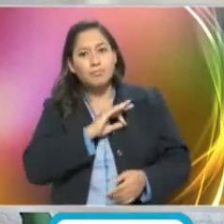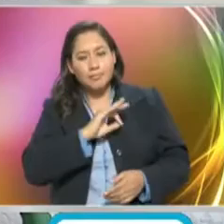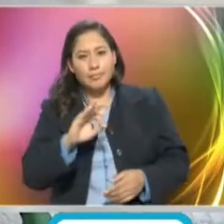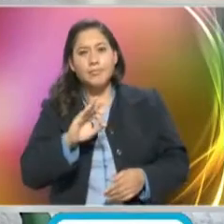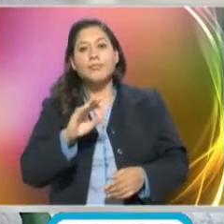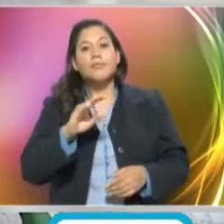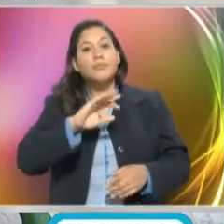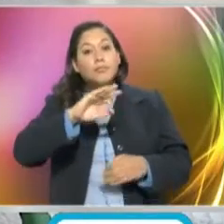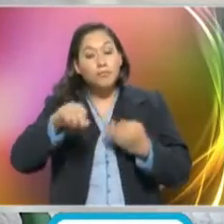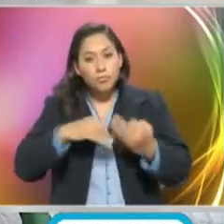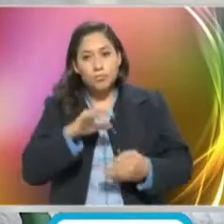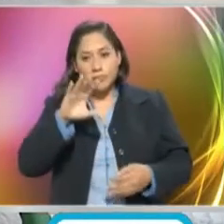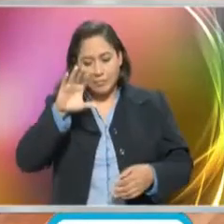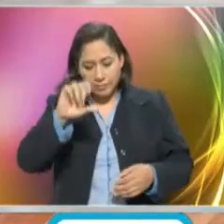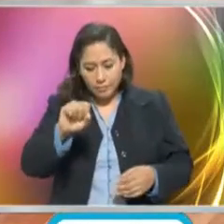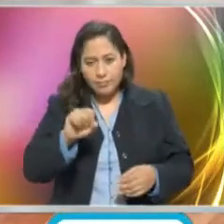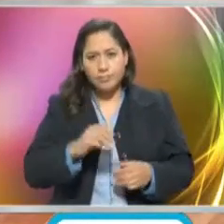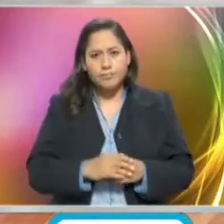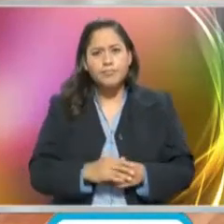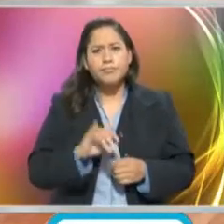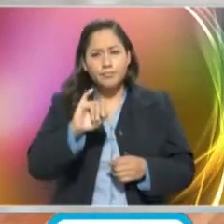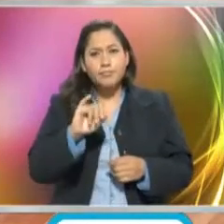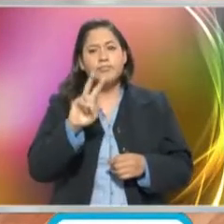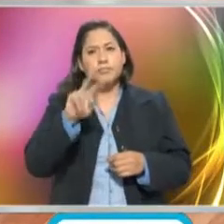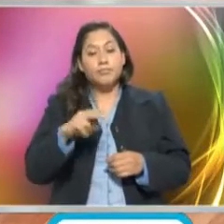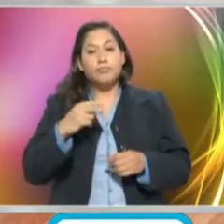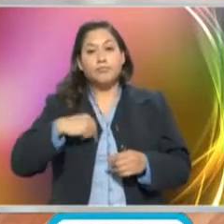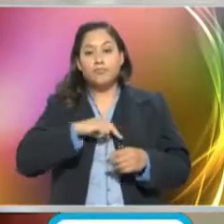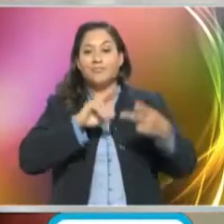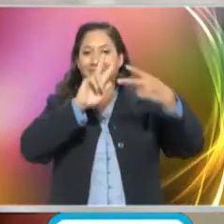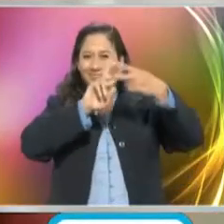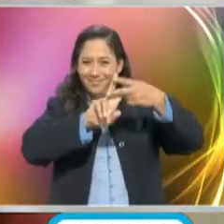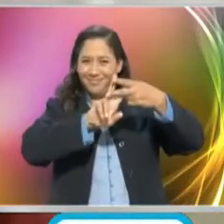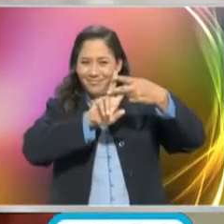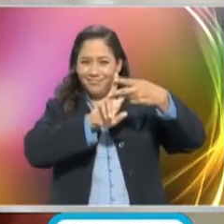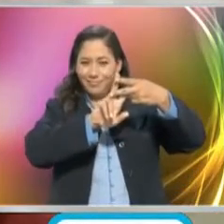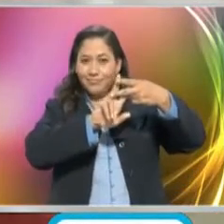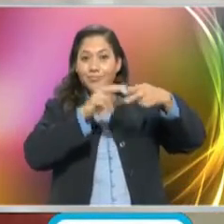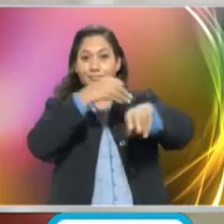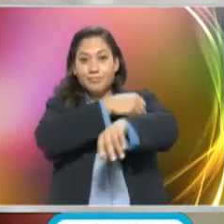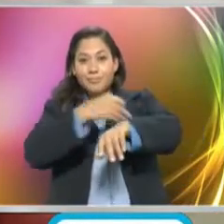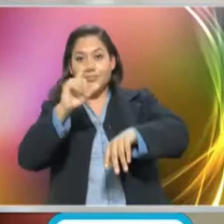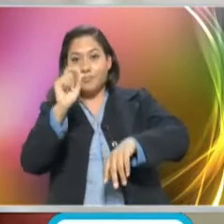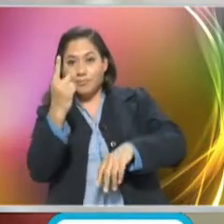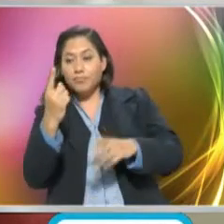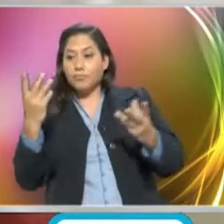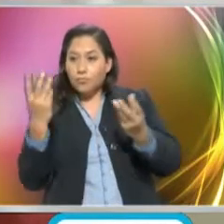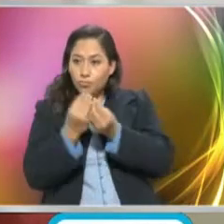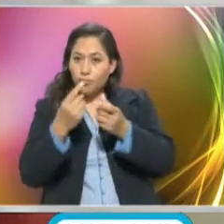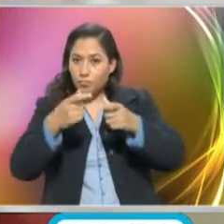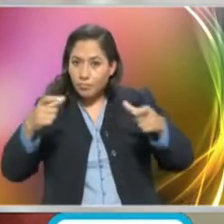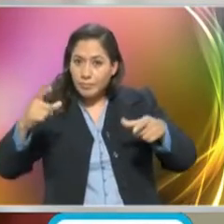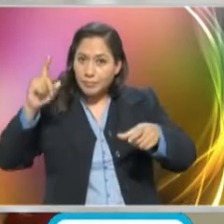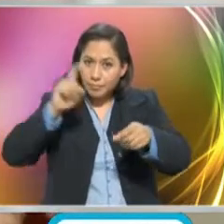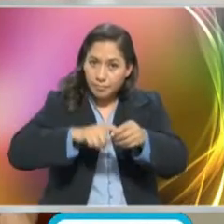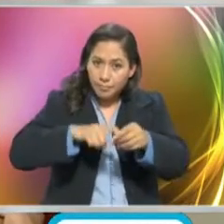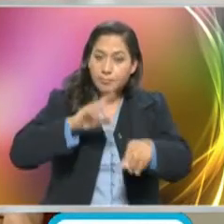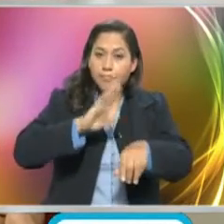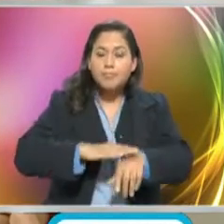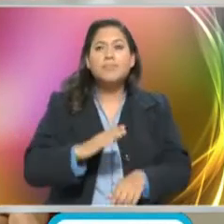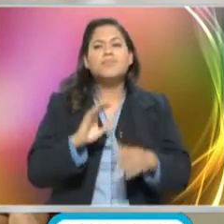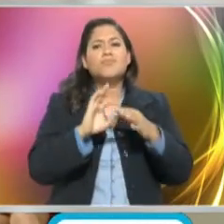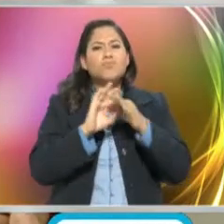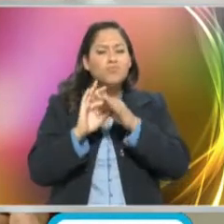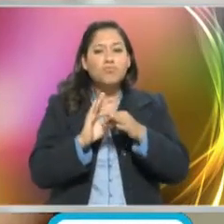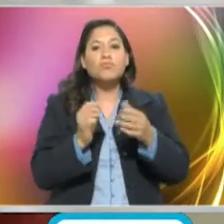mundo está al alcance de ella, ¿cierto? Sí, lo utilizamos como hashtag, Familia 21 y Juntos Sumamos Más, porque creemos que la unión